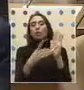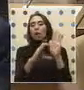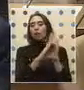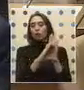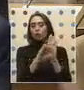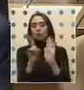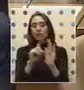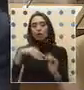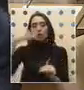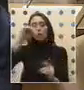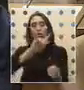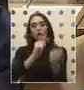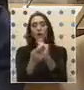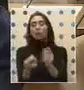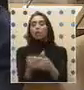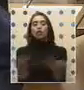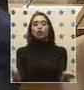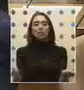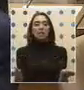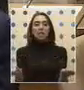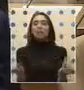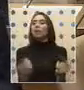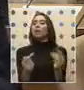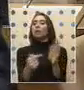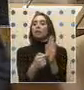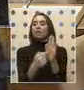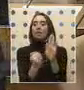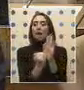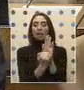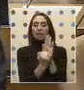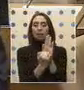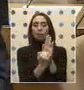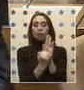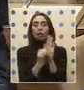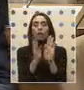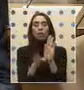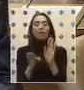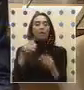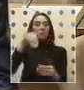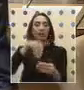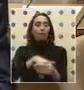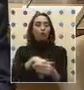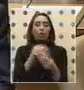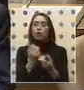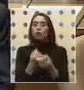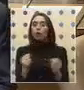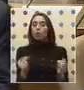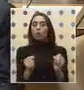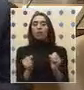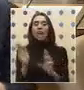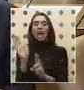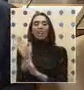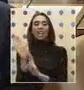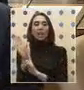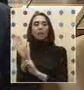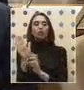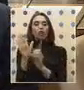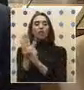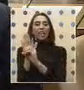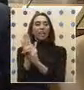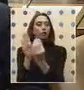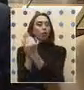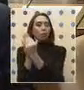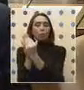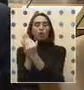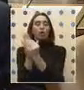esto no es cambiado después, no sirve de nada. Va a ser inútil porque este artículo va a tener que ser votado. No puede estar en un reglamento, en un decreto,